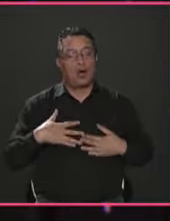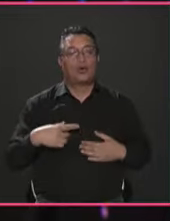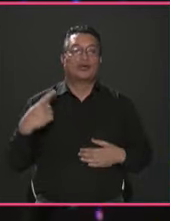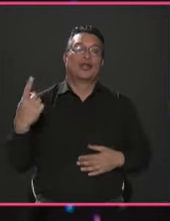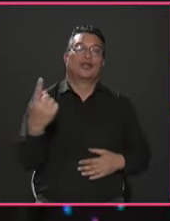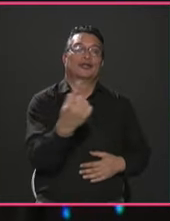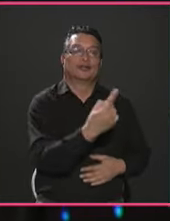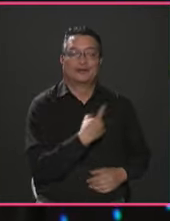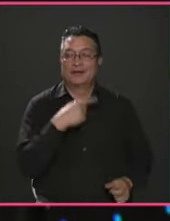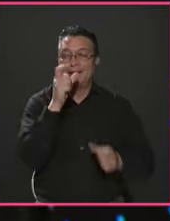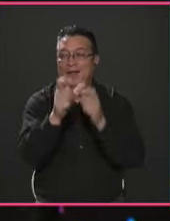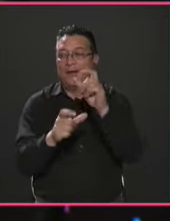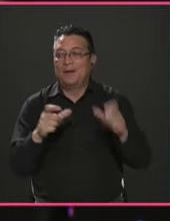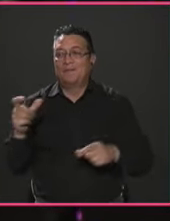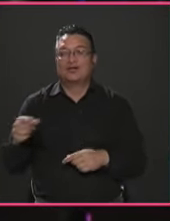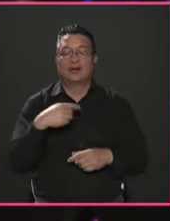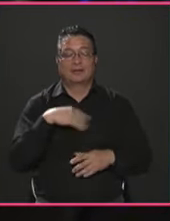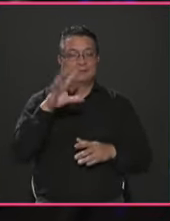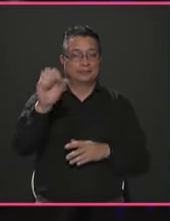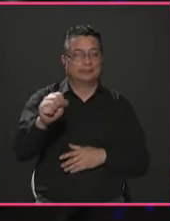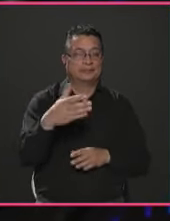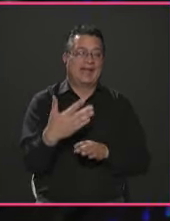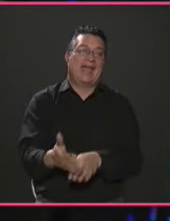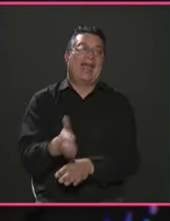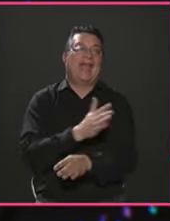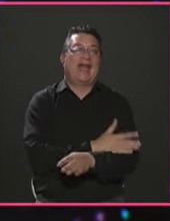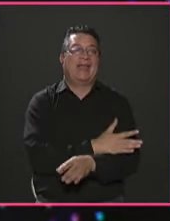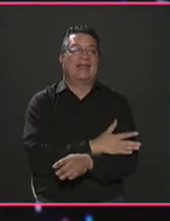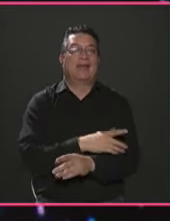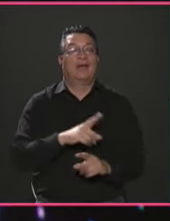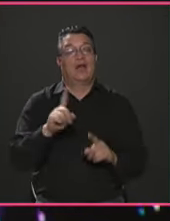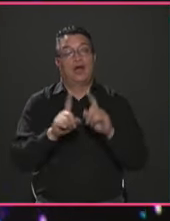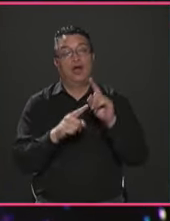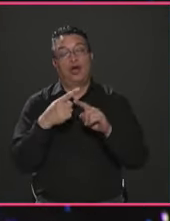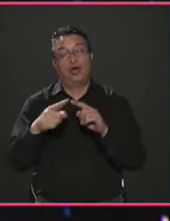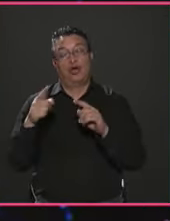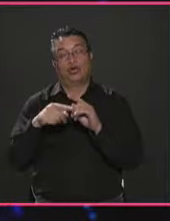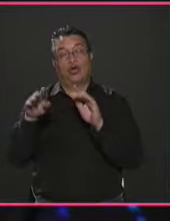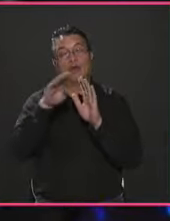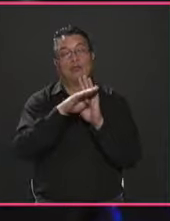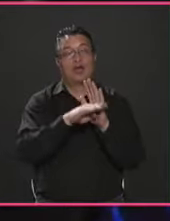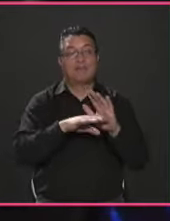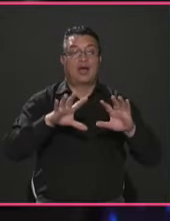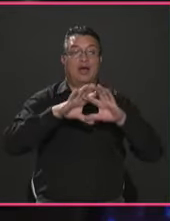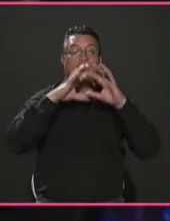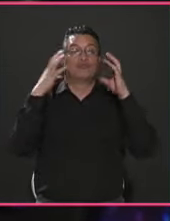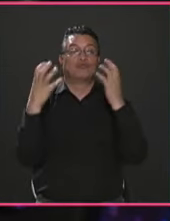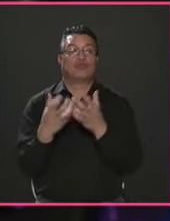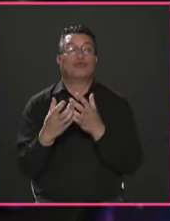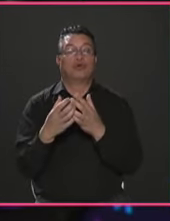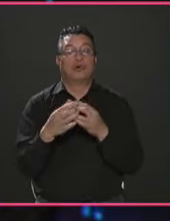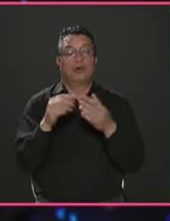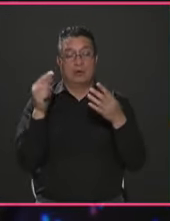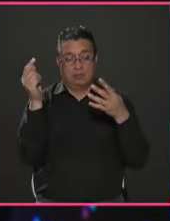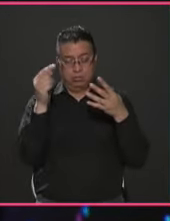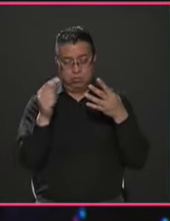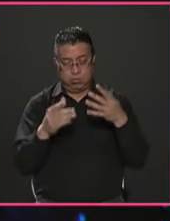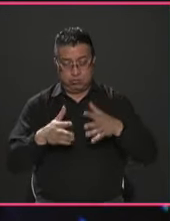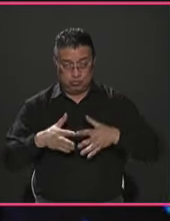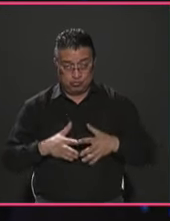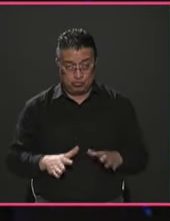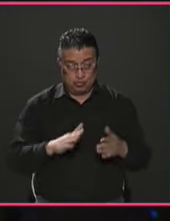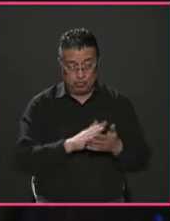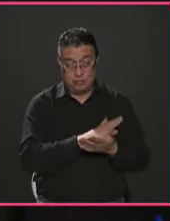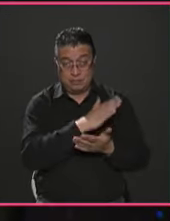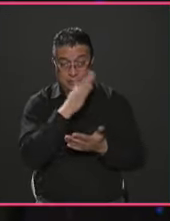todo estos individuos antes quizás como hay en otros programa en el mundo secuenciar desde que nacen